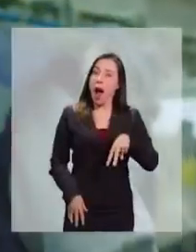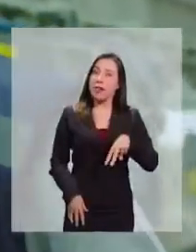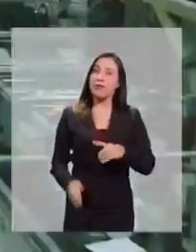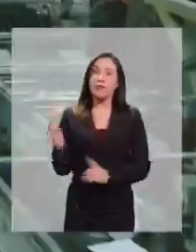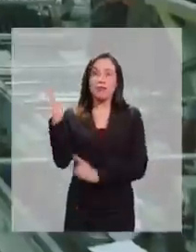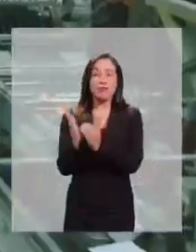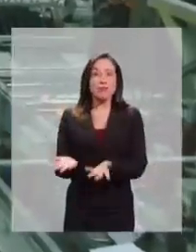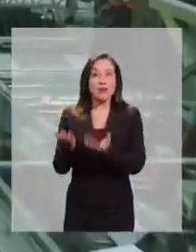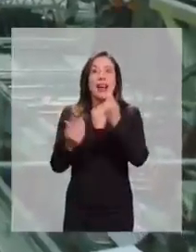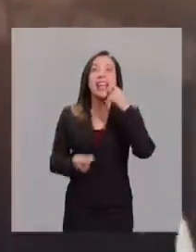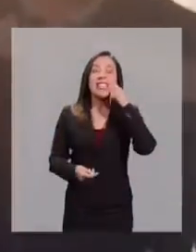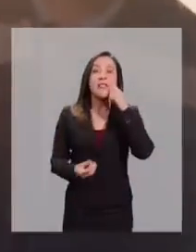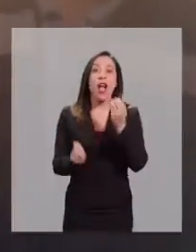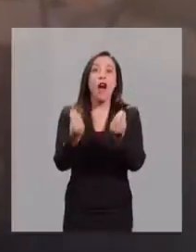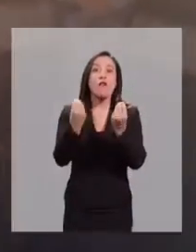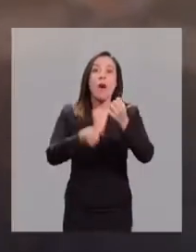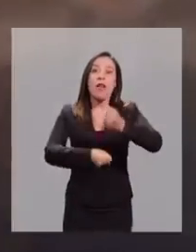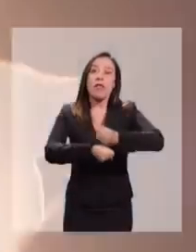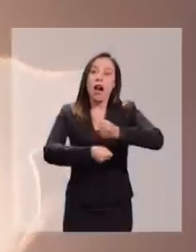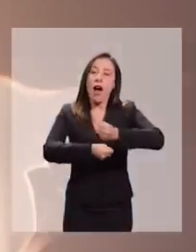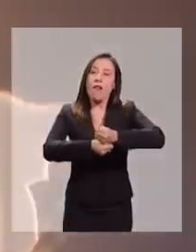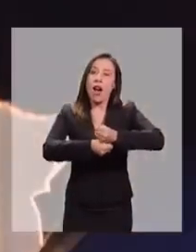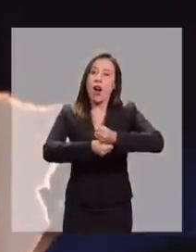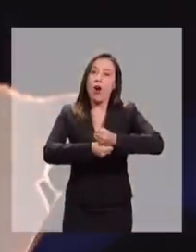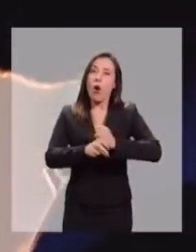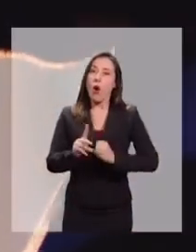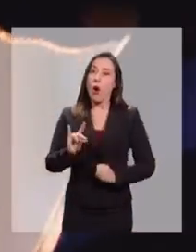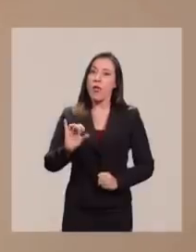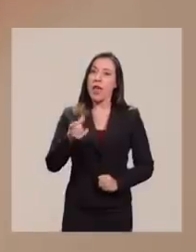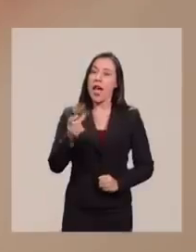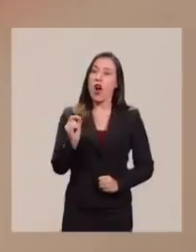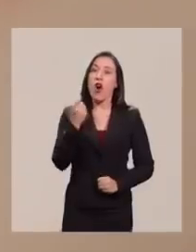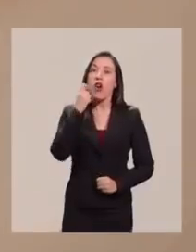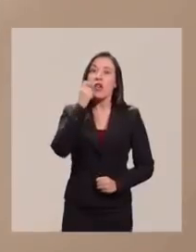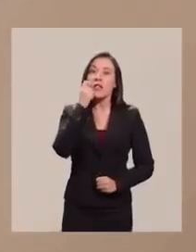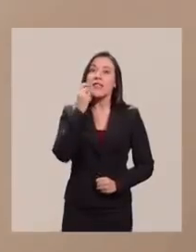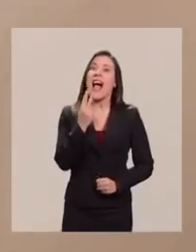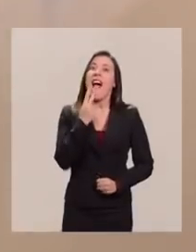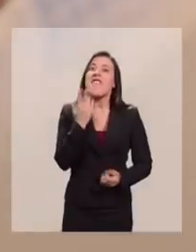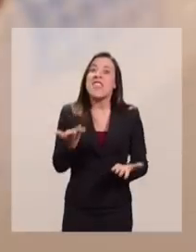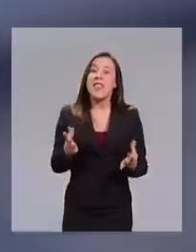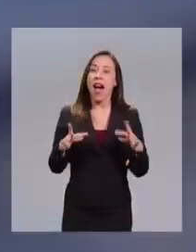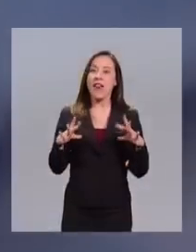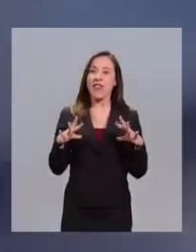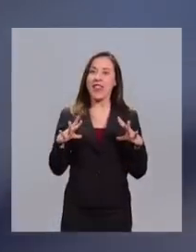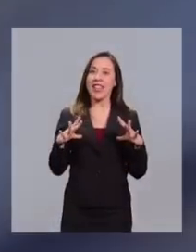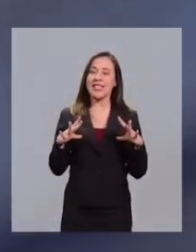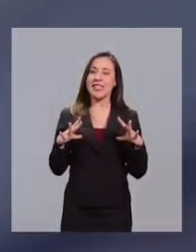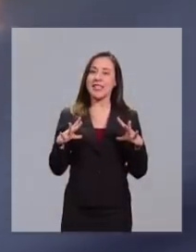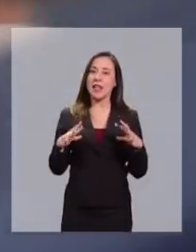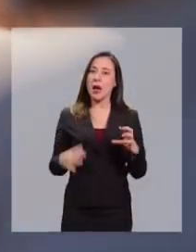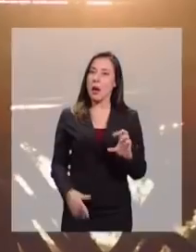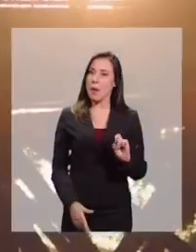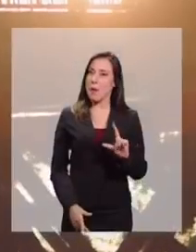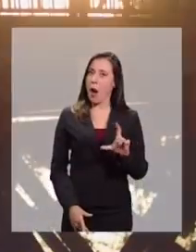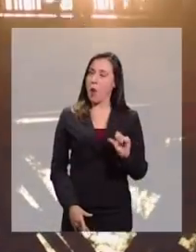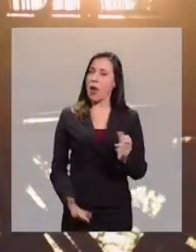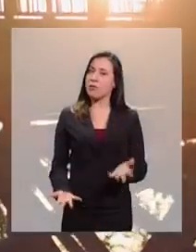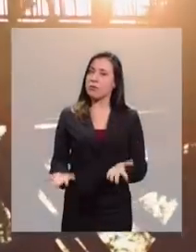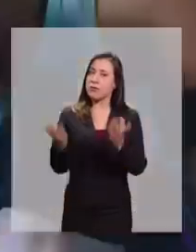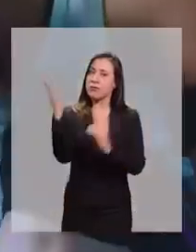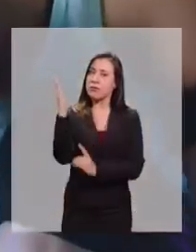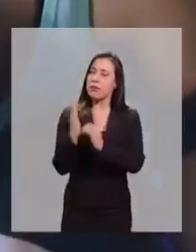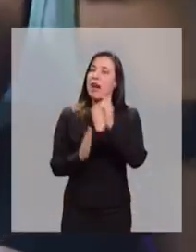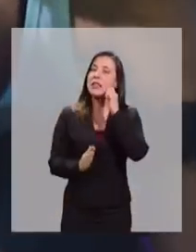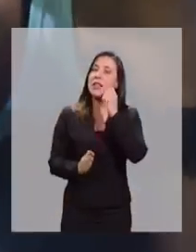Juan, crecimiento es tener un buen trabajo. Y para Diego, es tener una vida feliz. Para